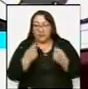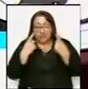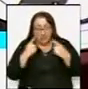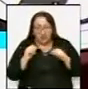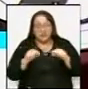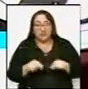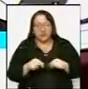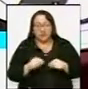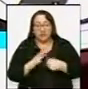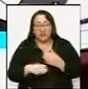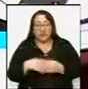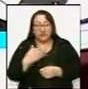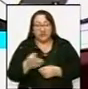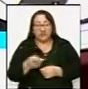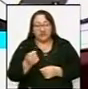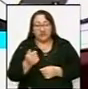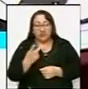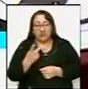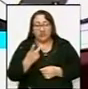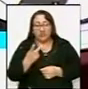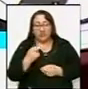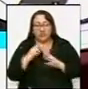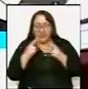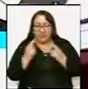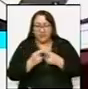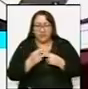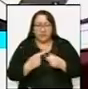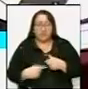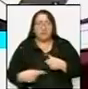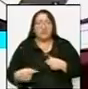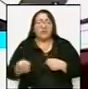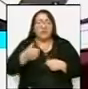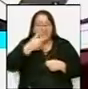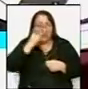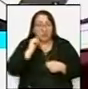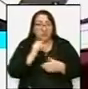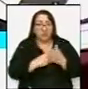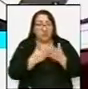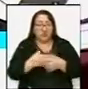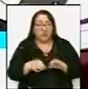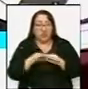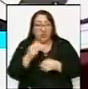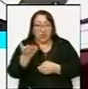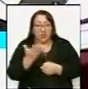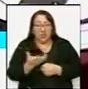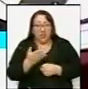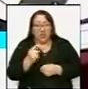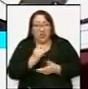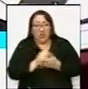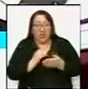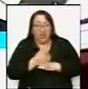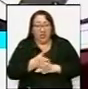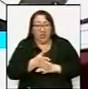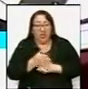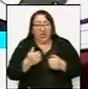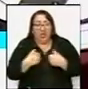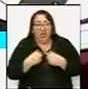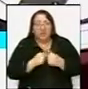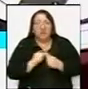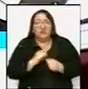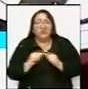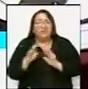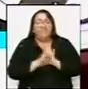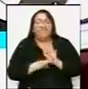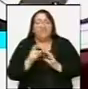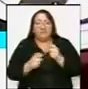aquí, después de dos largas reuniones el día de ayer, que el requisito fundamental para la inscripción es contar con un número